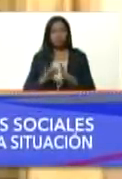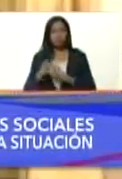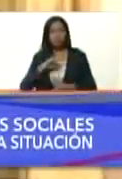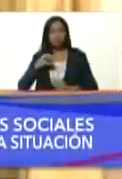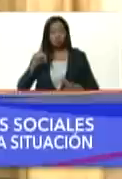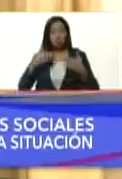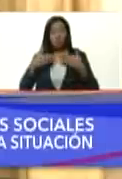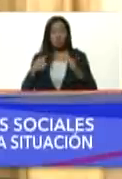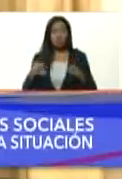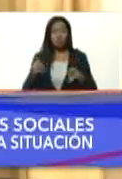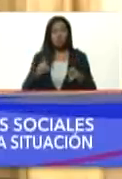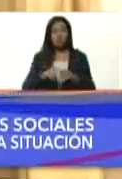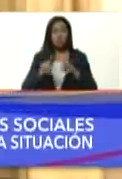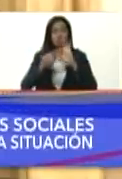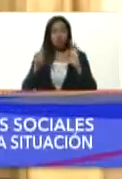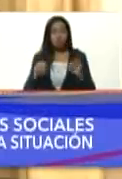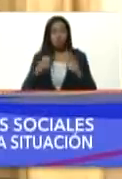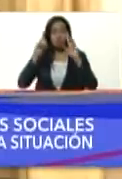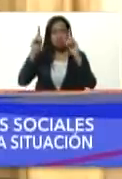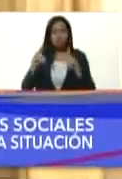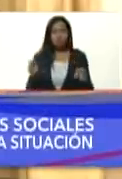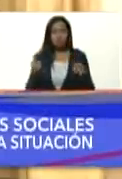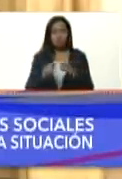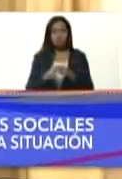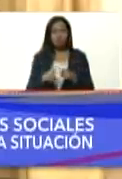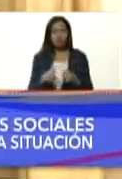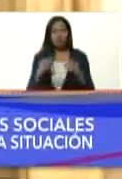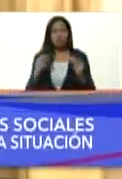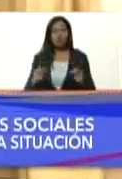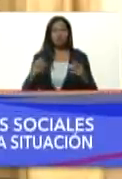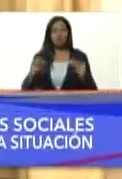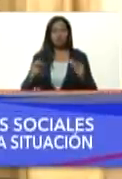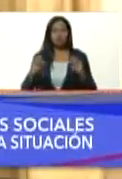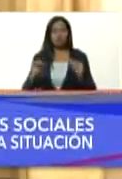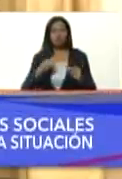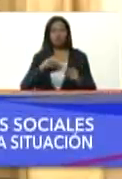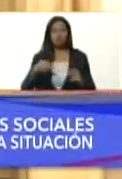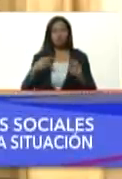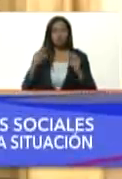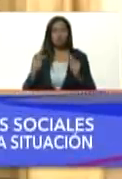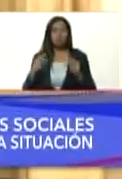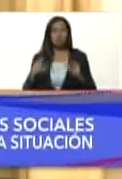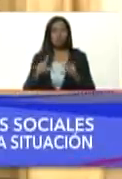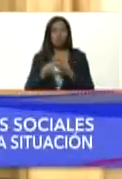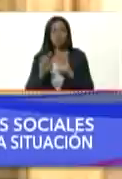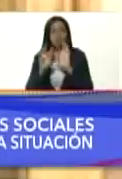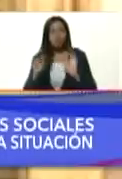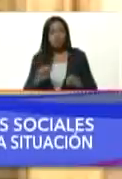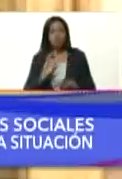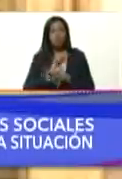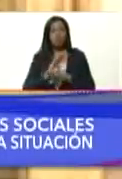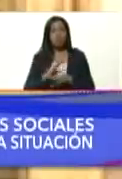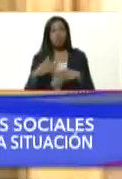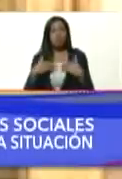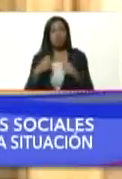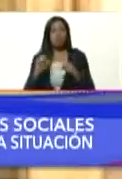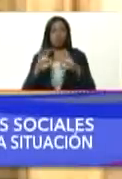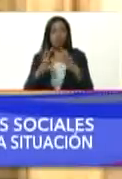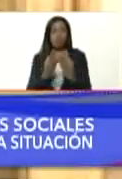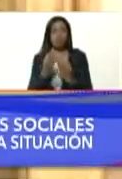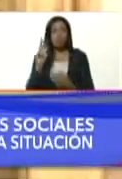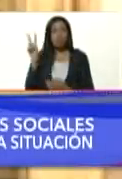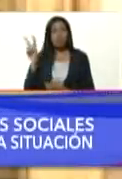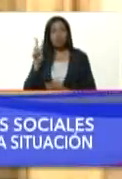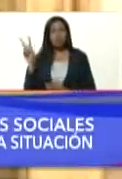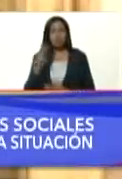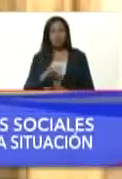permita, con las decisiones, acciones que estamos activando, proteger la salud de la familia